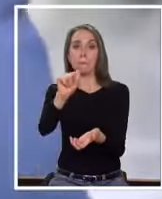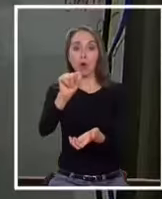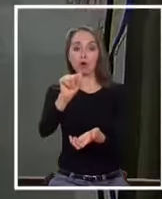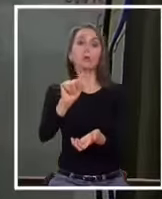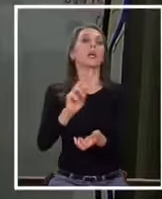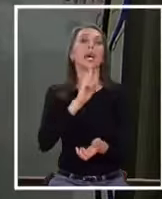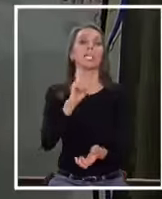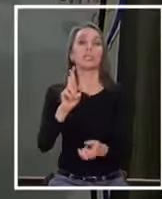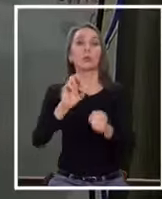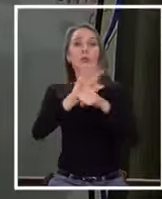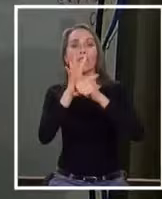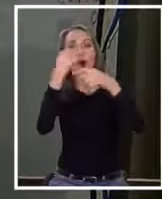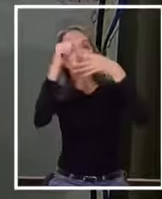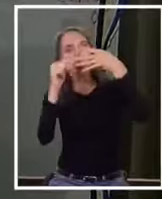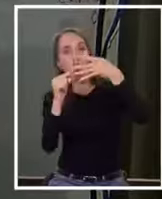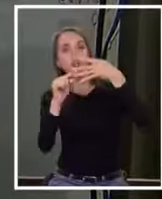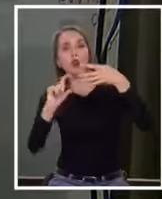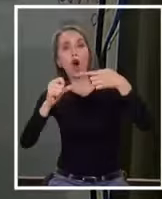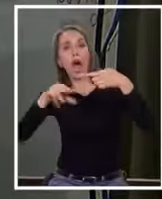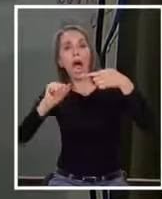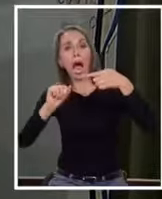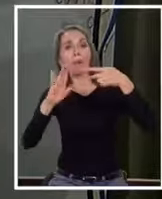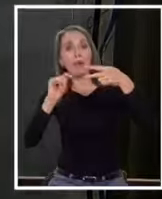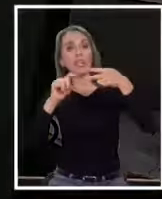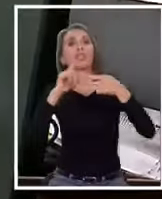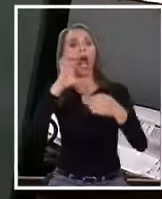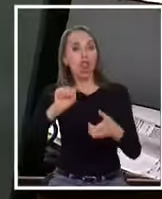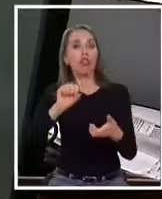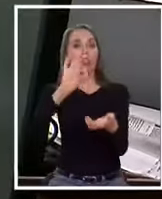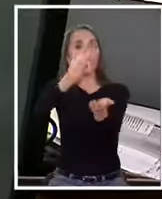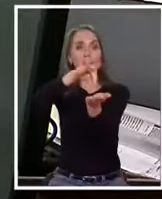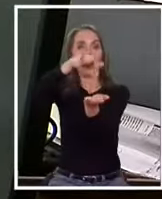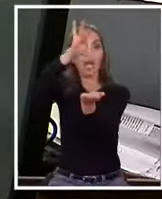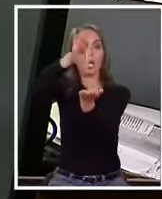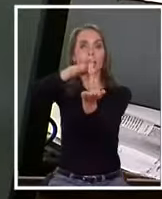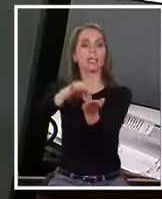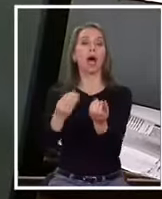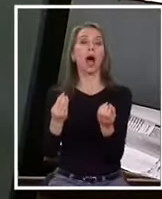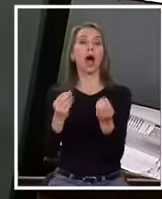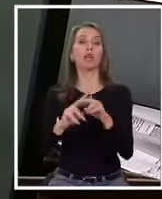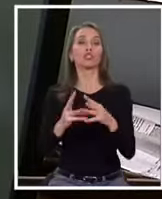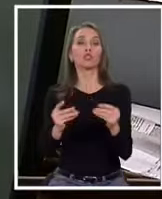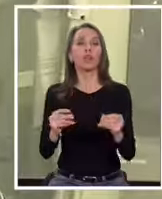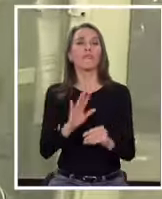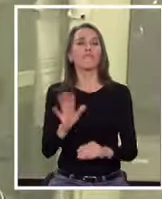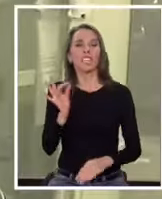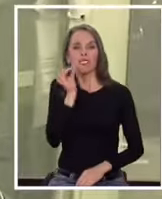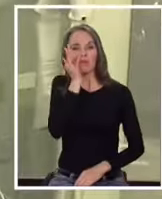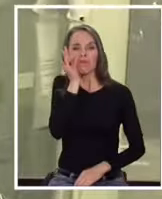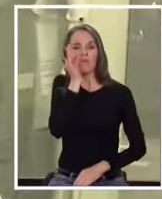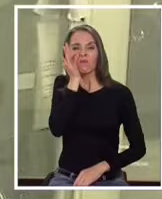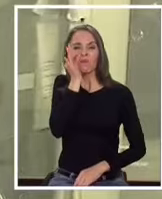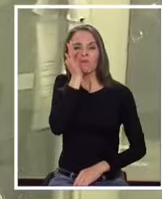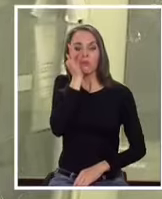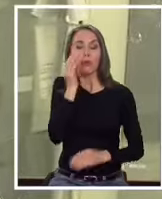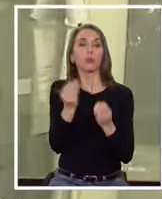en casos de variantes del COVID, como la gamma y la beta. Un método que llega como una solución al PCR normal, que para muchos puede ser molesto